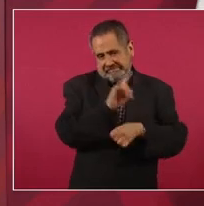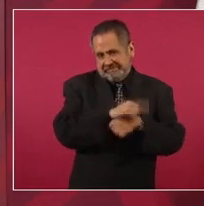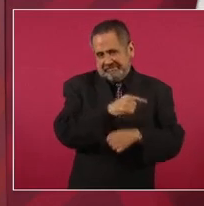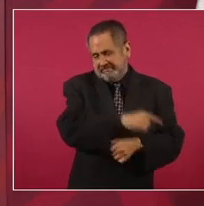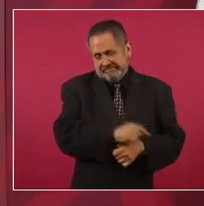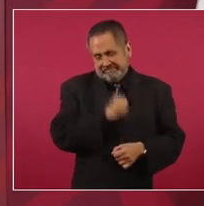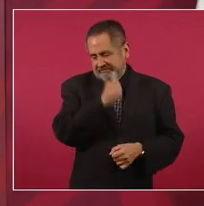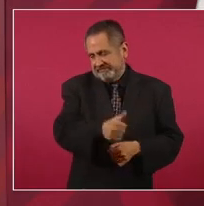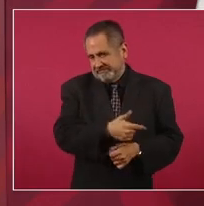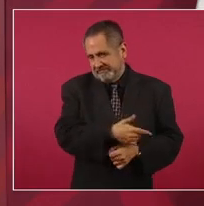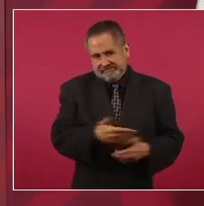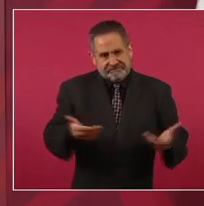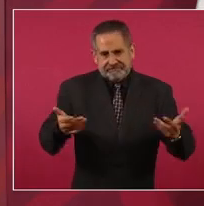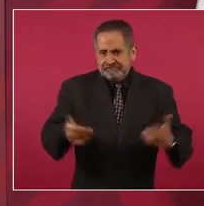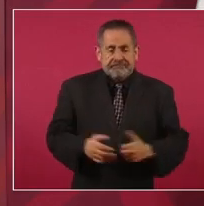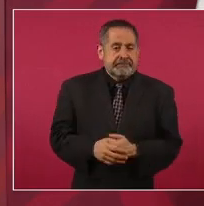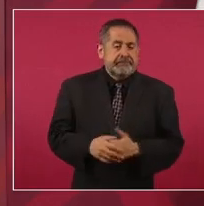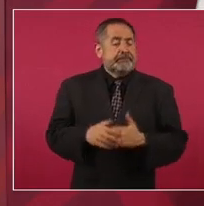Entonces,